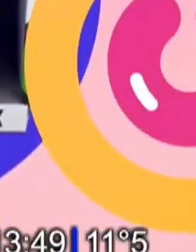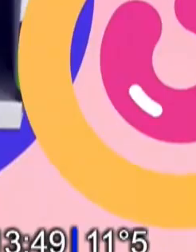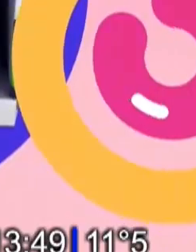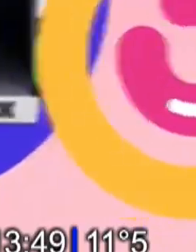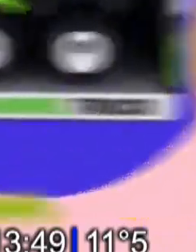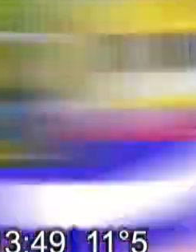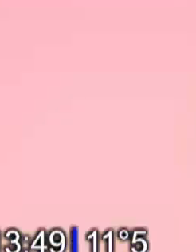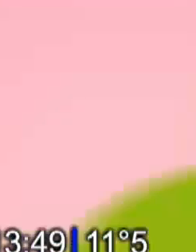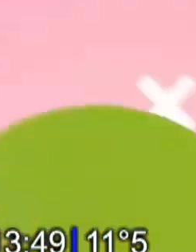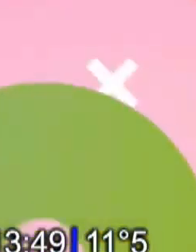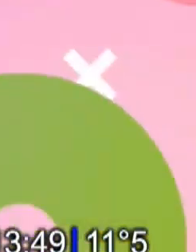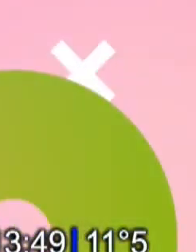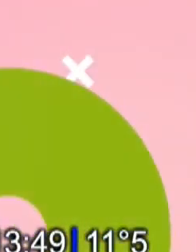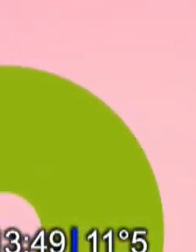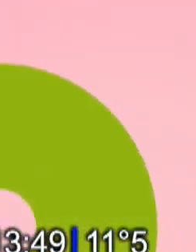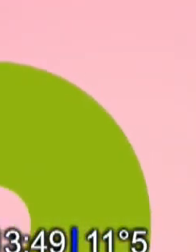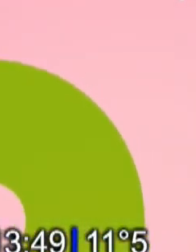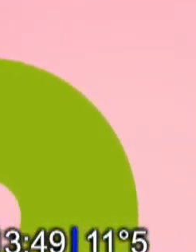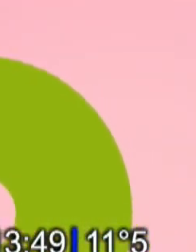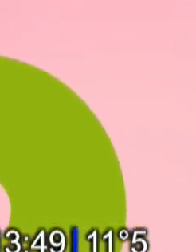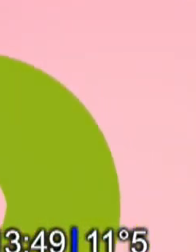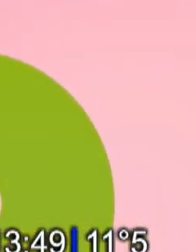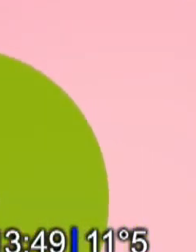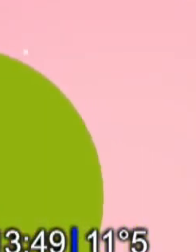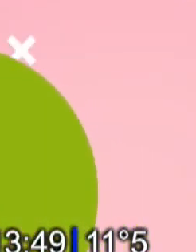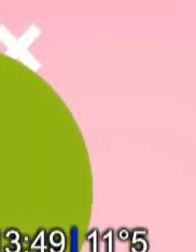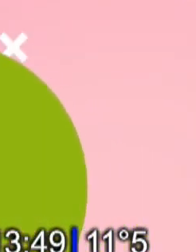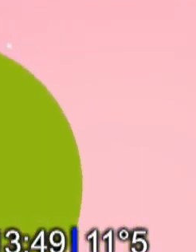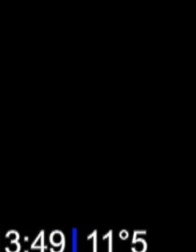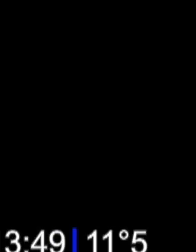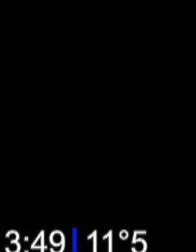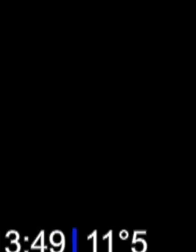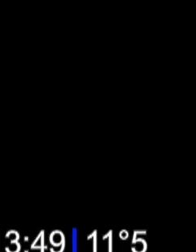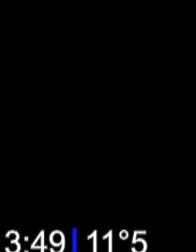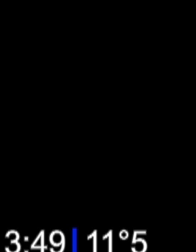www.sinrival.ar. Especial Día del Niño en Sin Rival, Belgrano 1048.